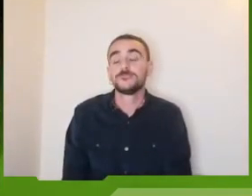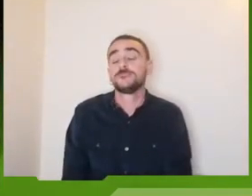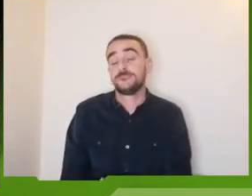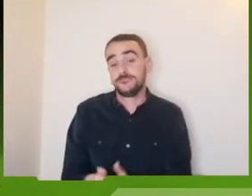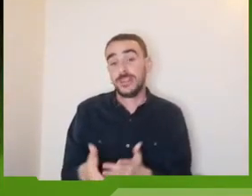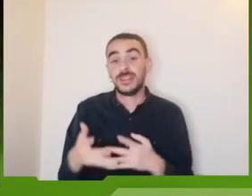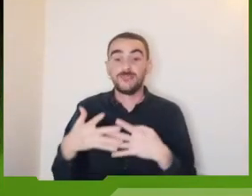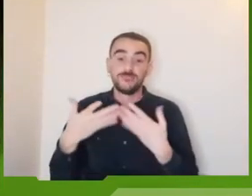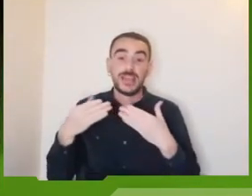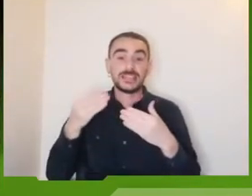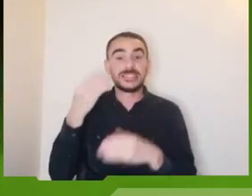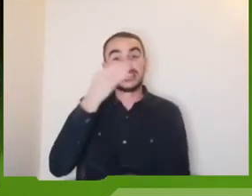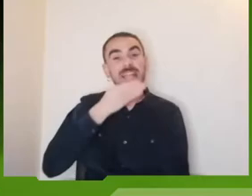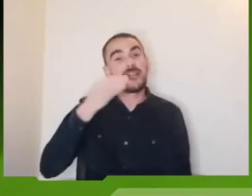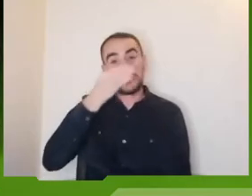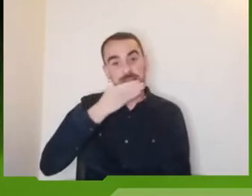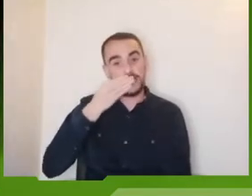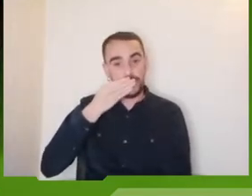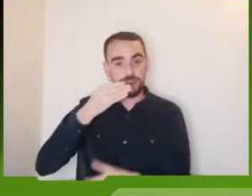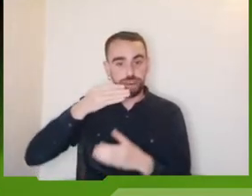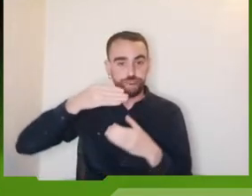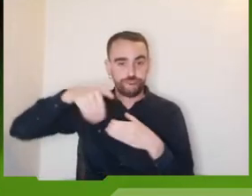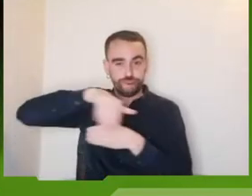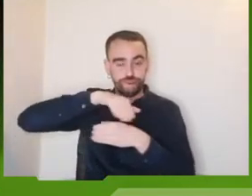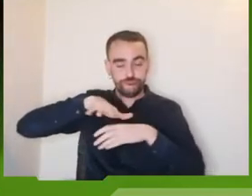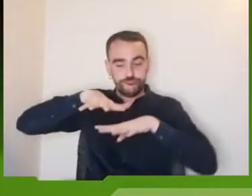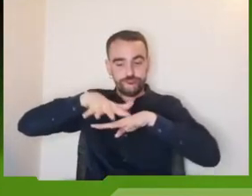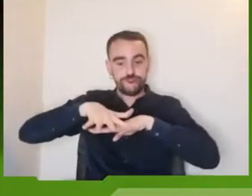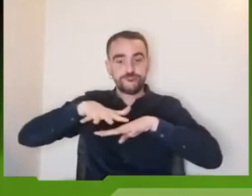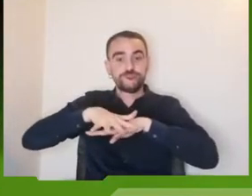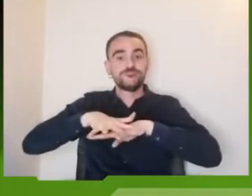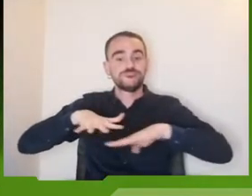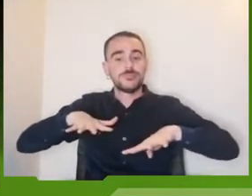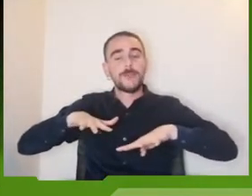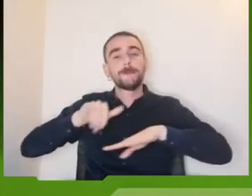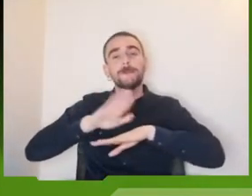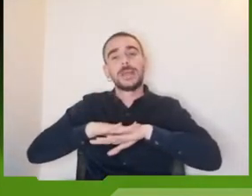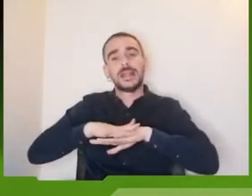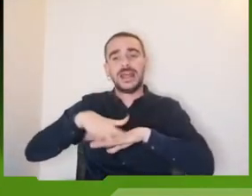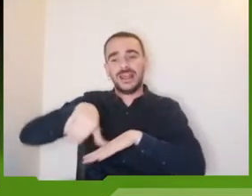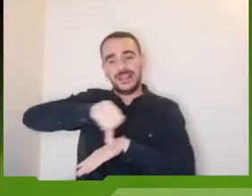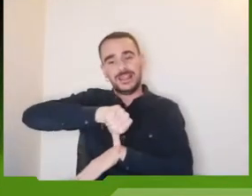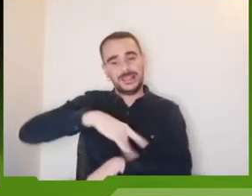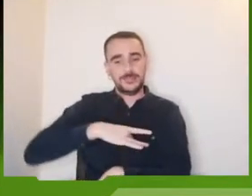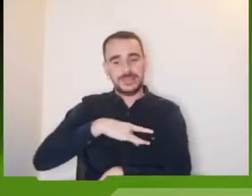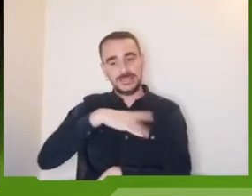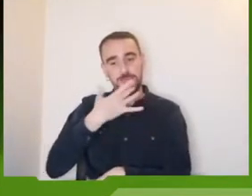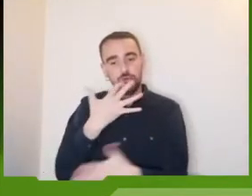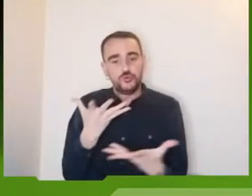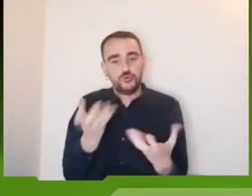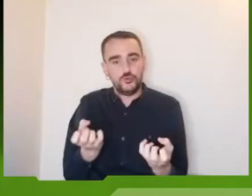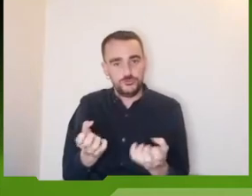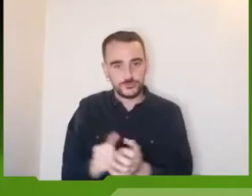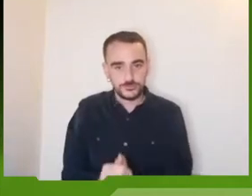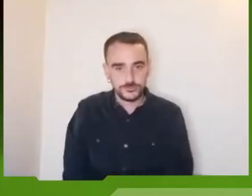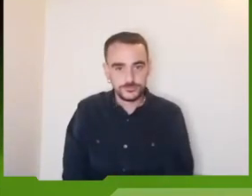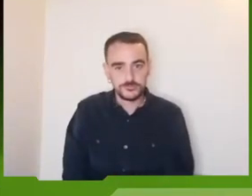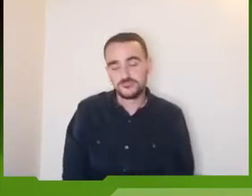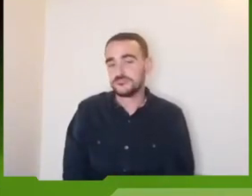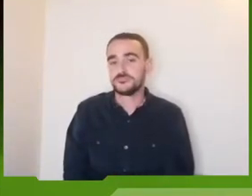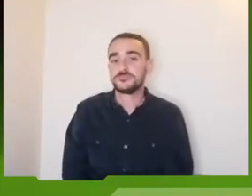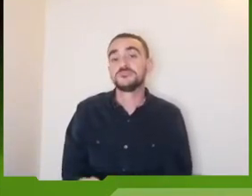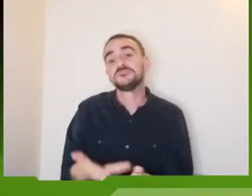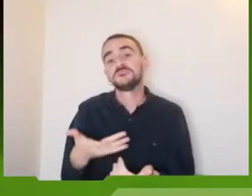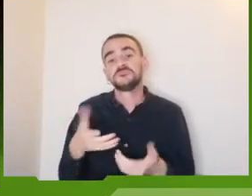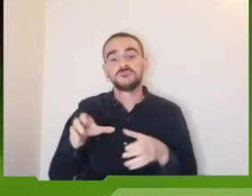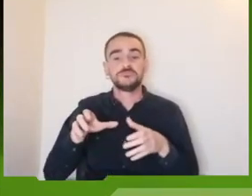cocina. Pero ya como ha estado unos minutitos, ya lo ha chupado. Lo voy a retirar.